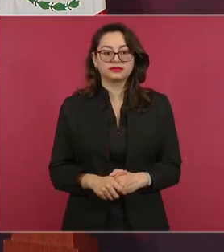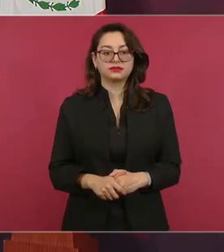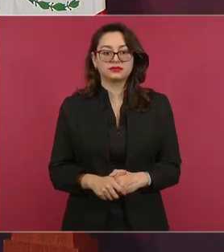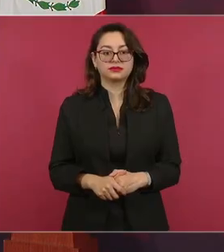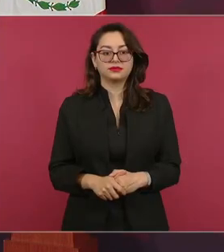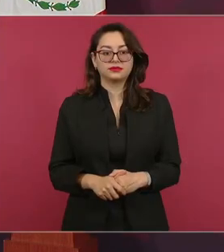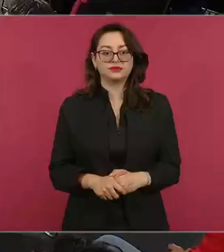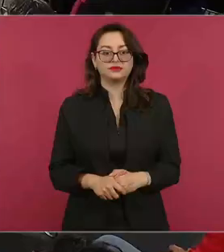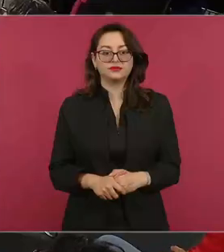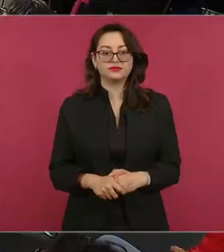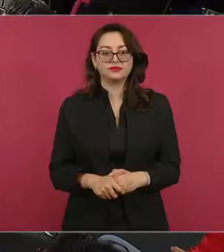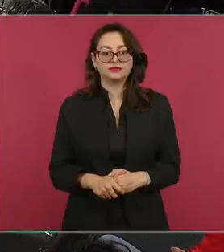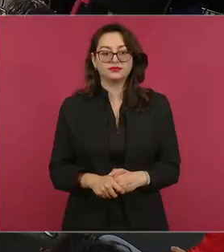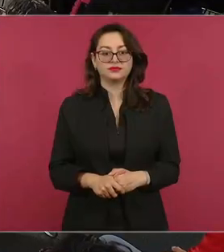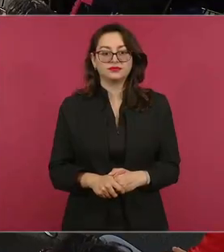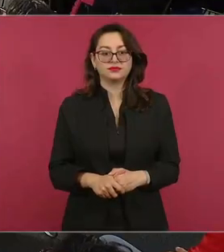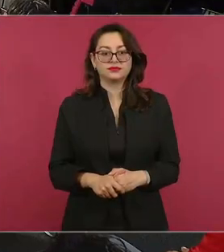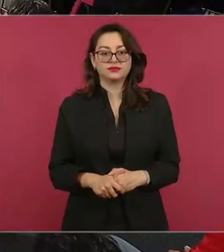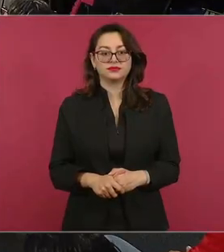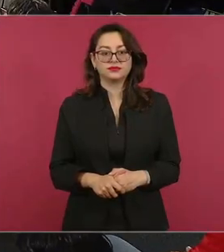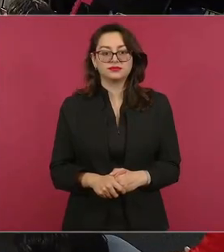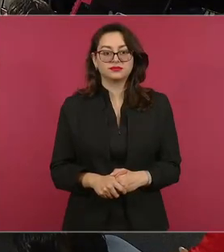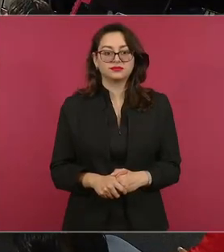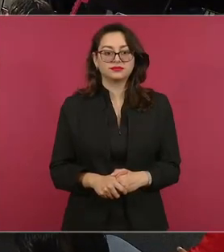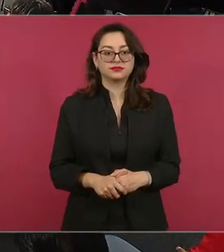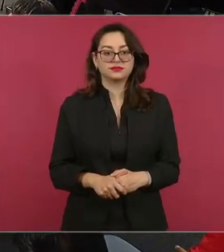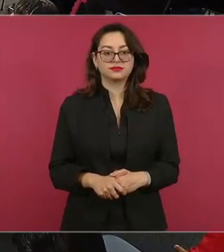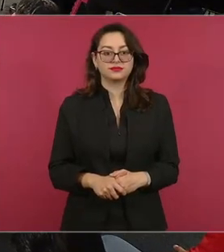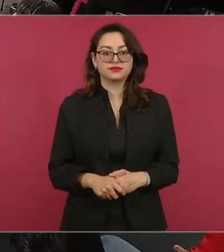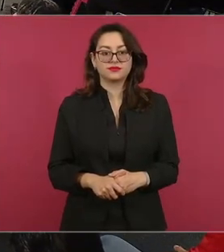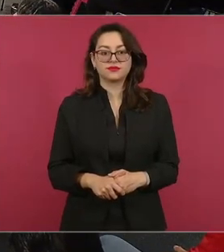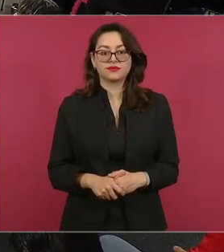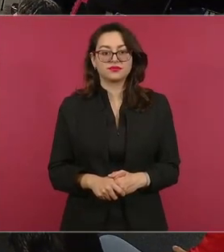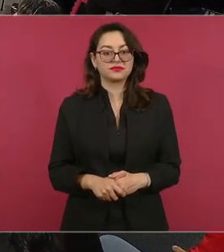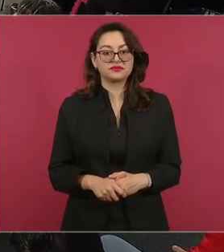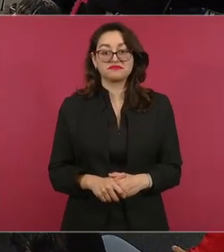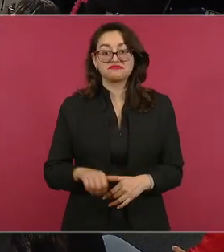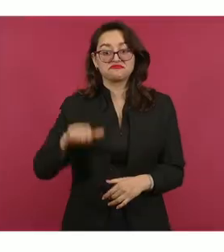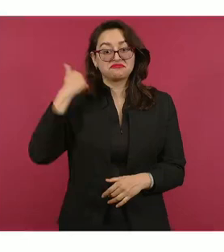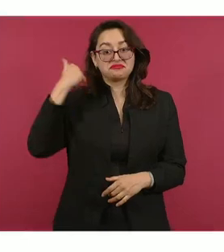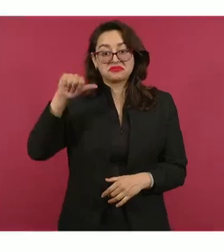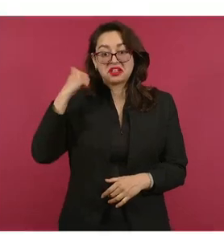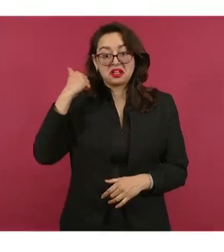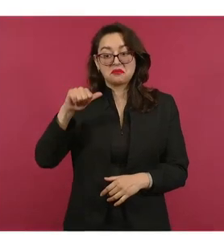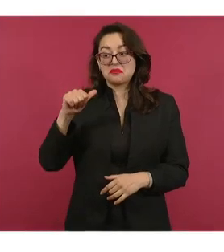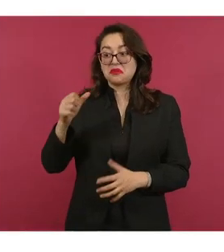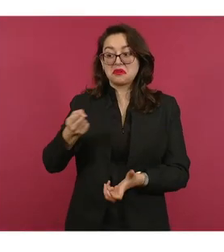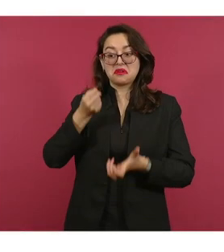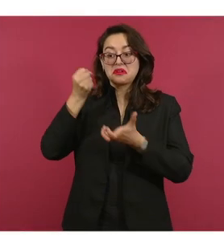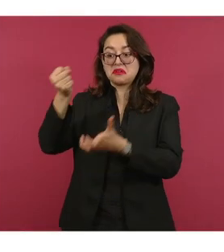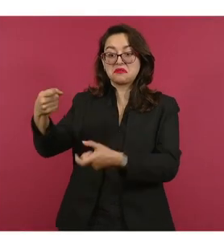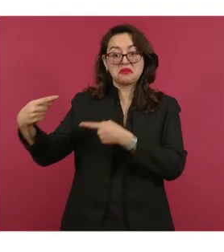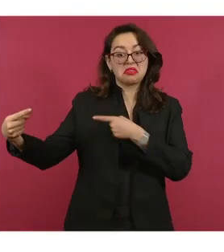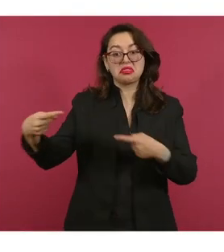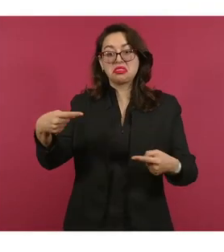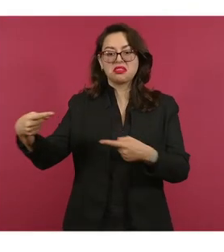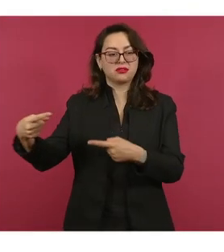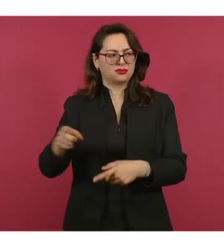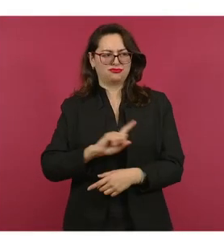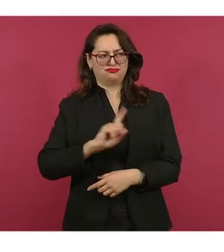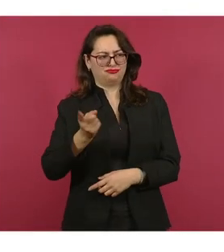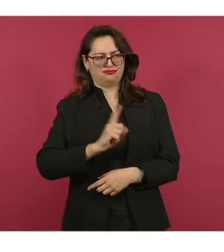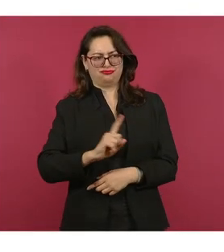Sí, jaloneo por recursos para Acapulco. El jaloneo está en otro lado,